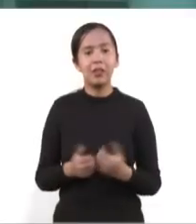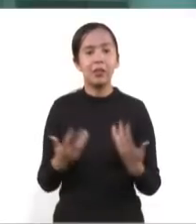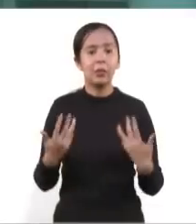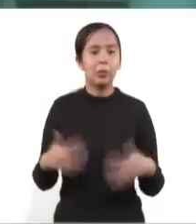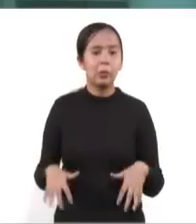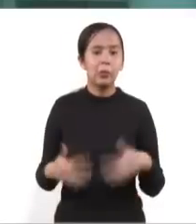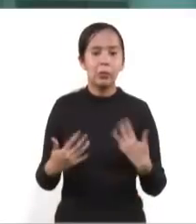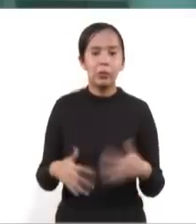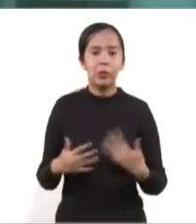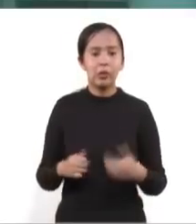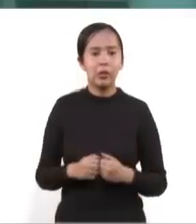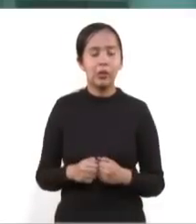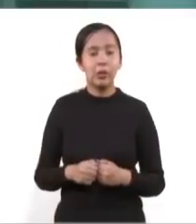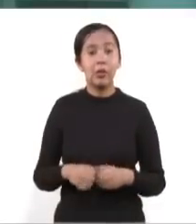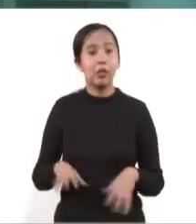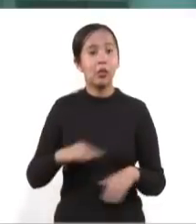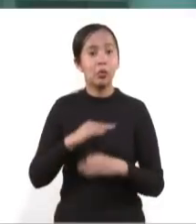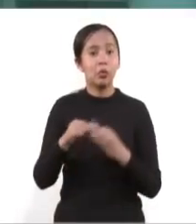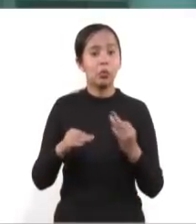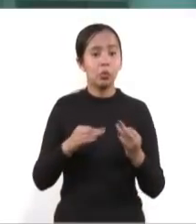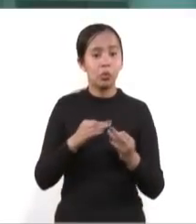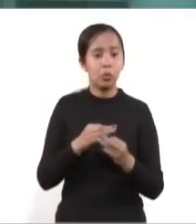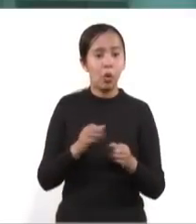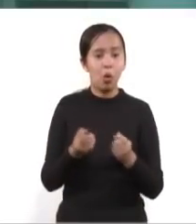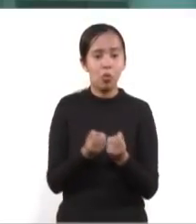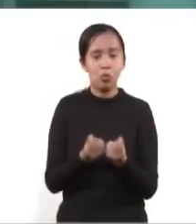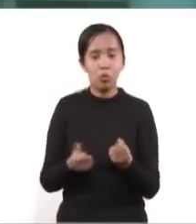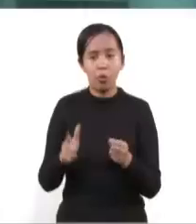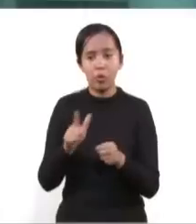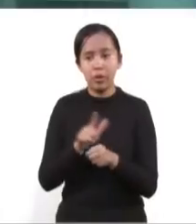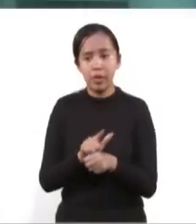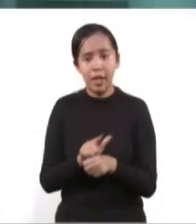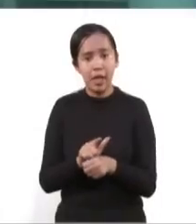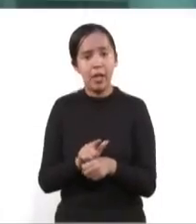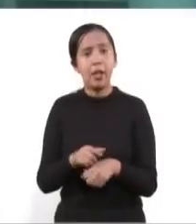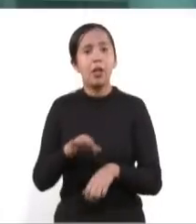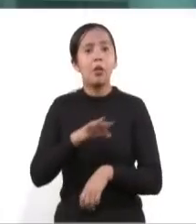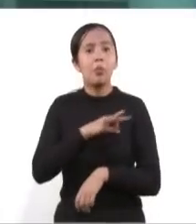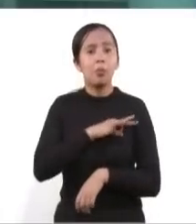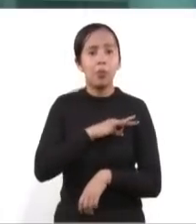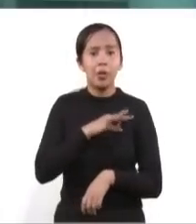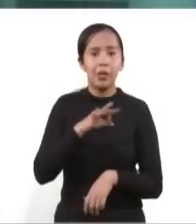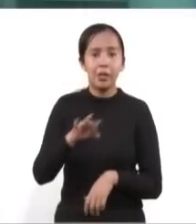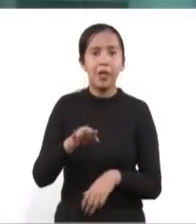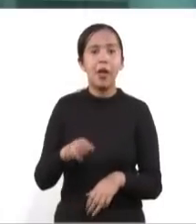industrial, cultural, social, productivo funcione.